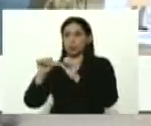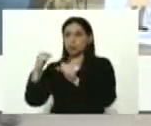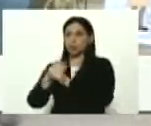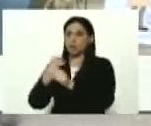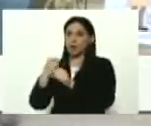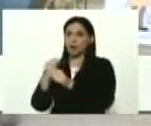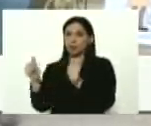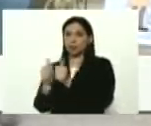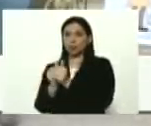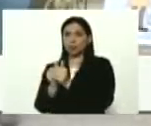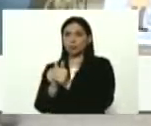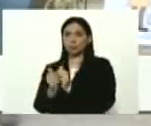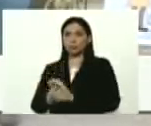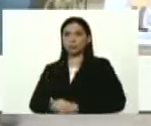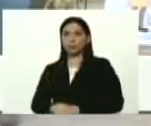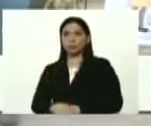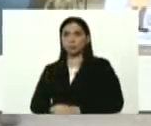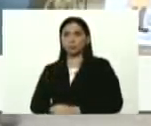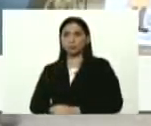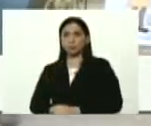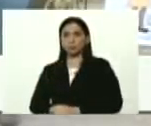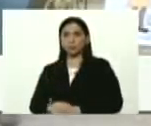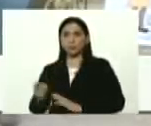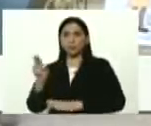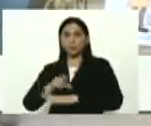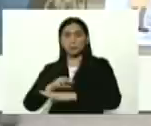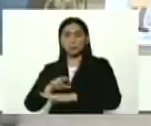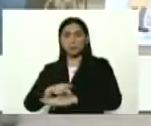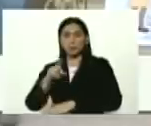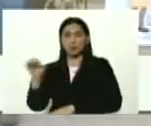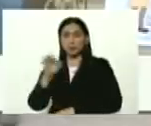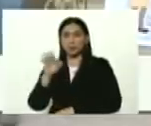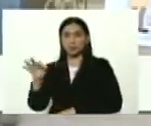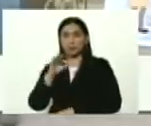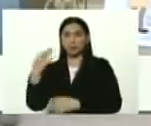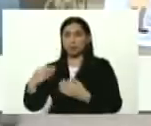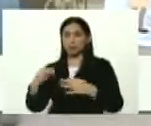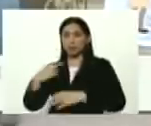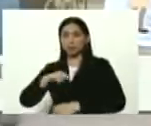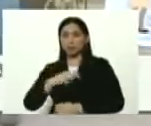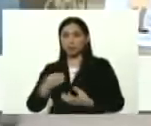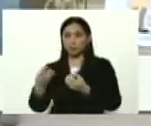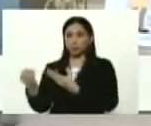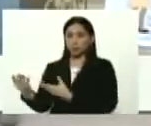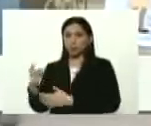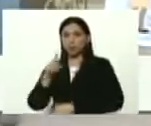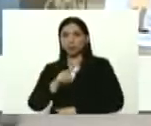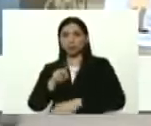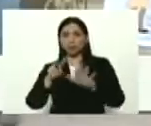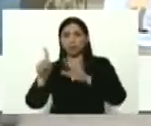con el trabajo de medicina 100% natural. Hemos entregado